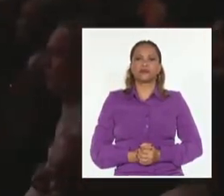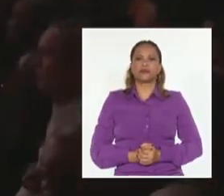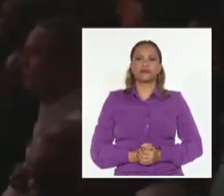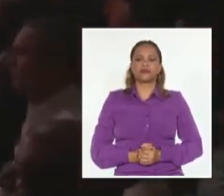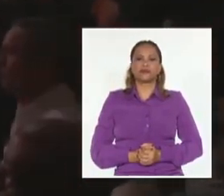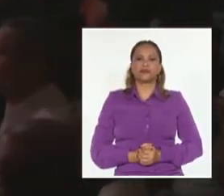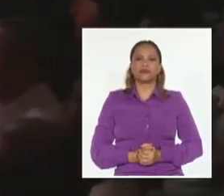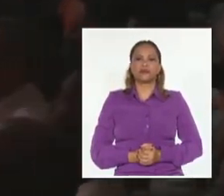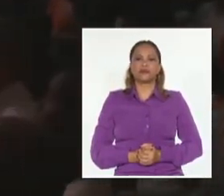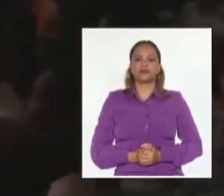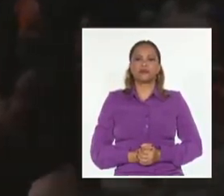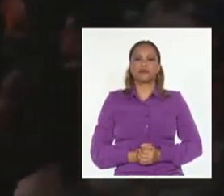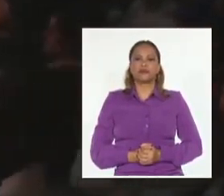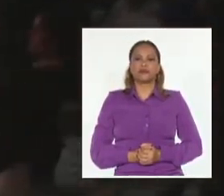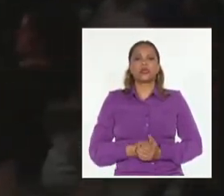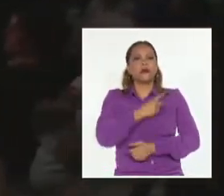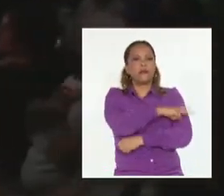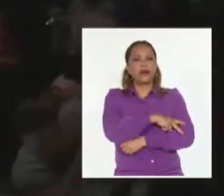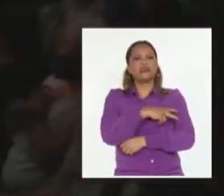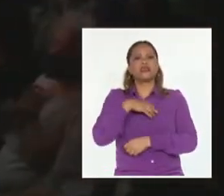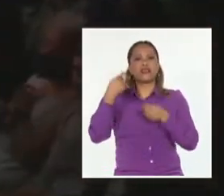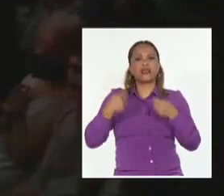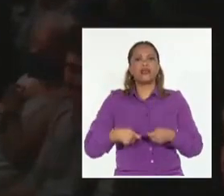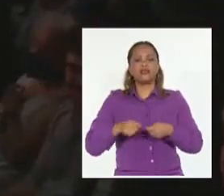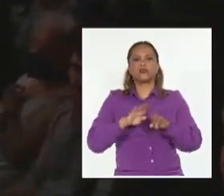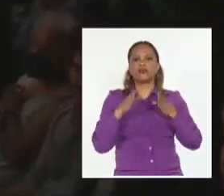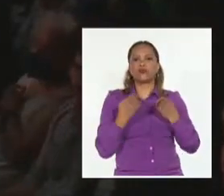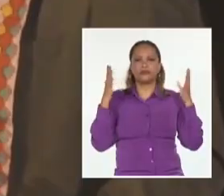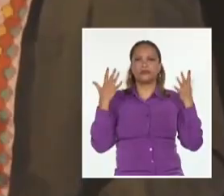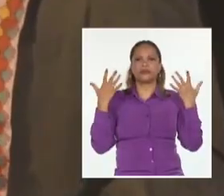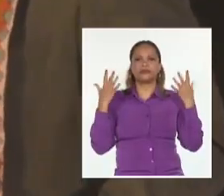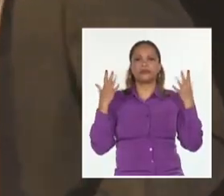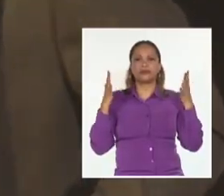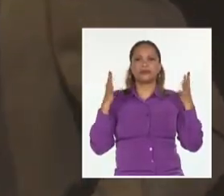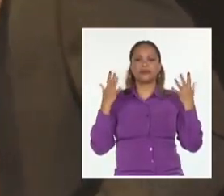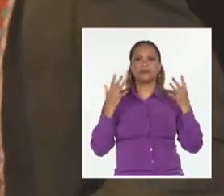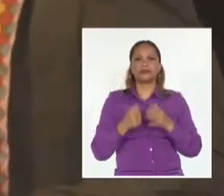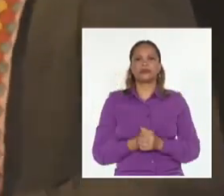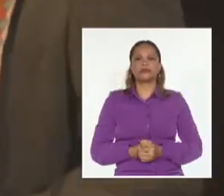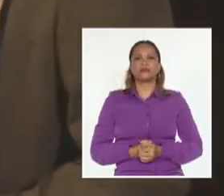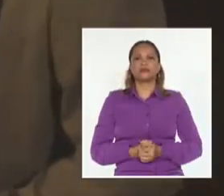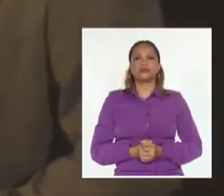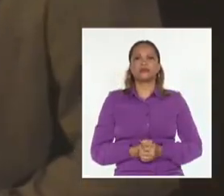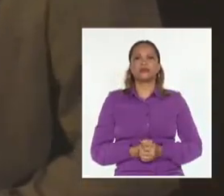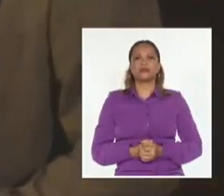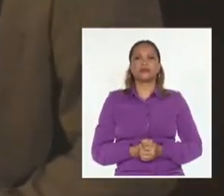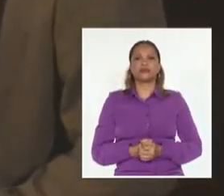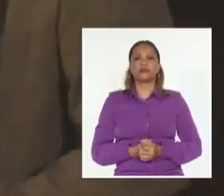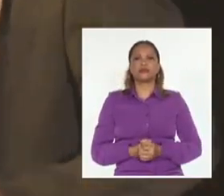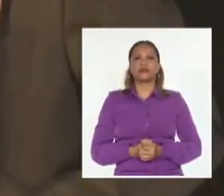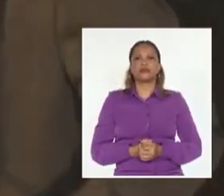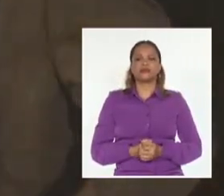Las naciones tienen derecho sobre sus fuentes de riqueza y sus recursos naturales, los cuales no pueden seguir siendo